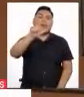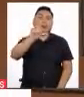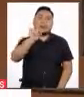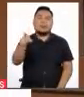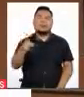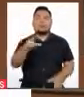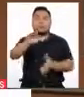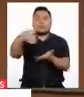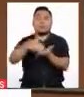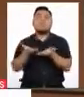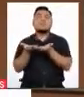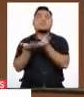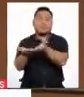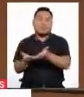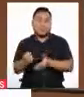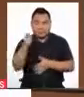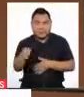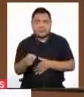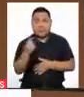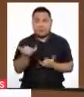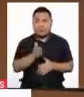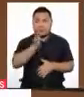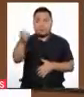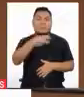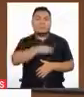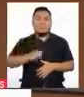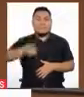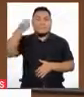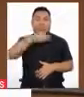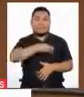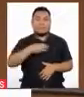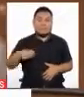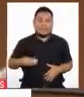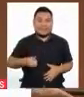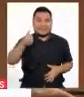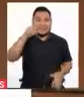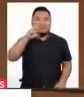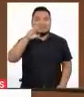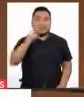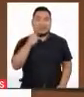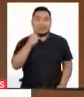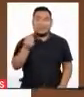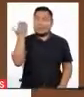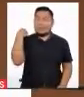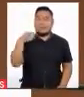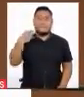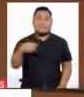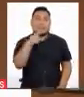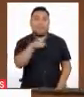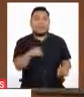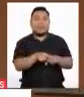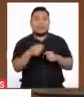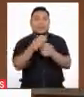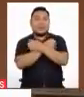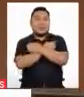Pucalpa, se encuentra ahora el primer ministro, Vicente Ceballos, como estuvo en Lambayeque el día martes, acompañada de la